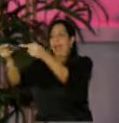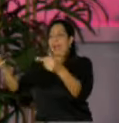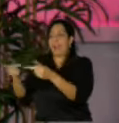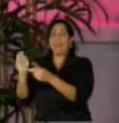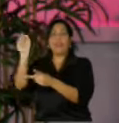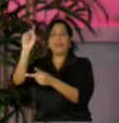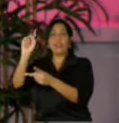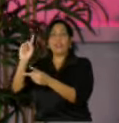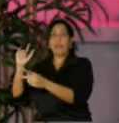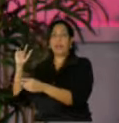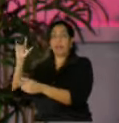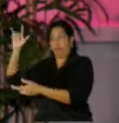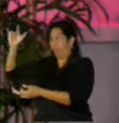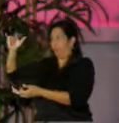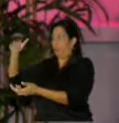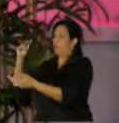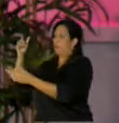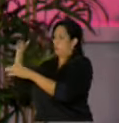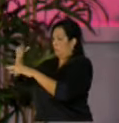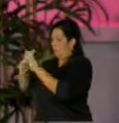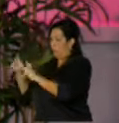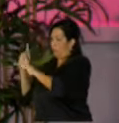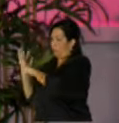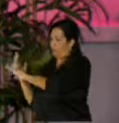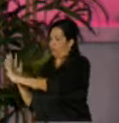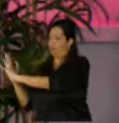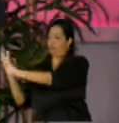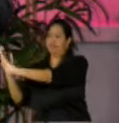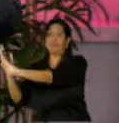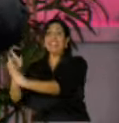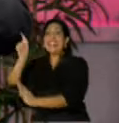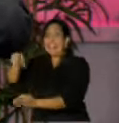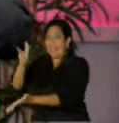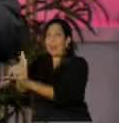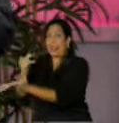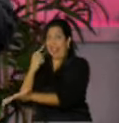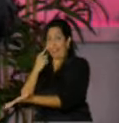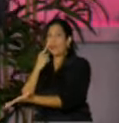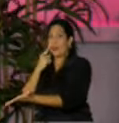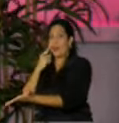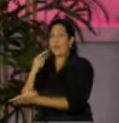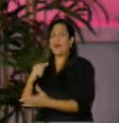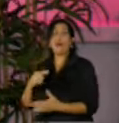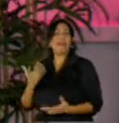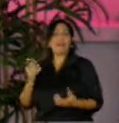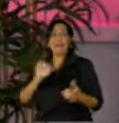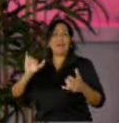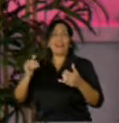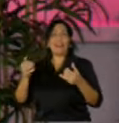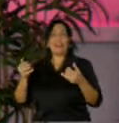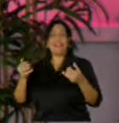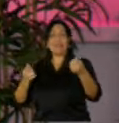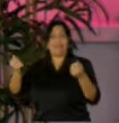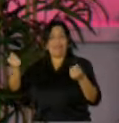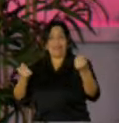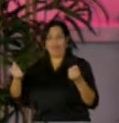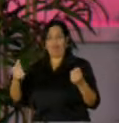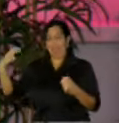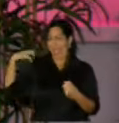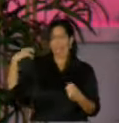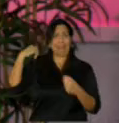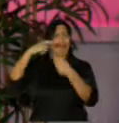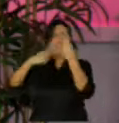referencia donde pasan todos los pasajeros, o sea, por ahí pasa todo el mundo, inclusive el capitán, los sobrecargos, o sea, todas las personas que trabajan en aeropuertos